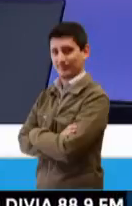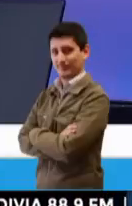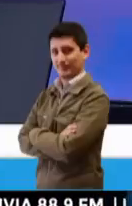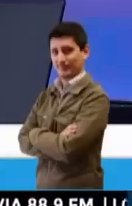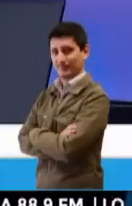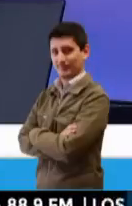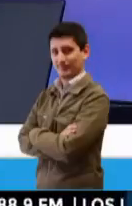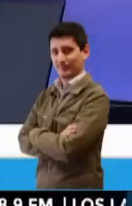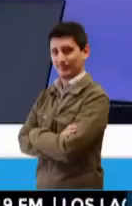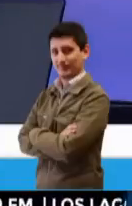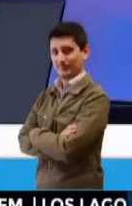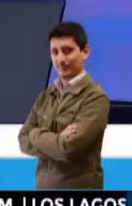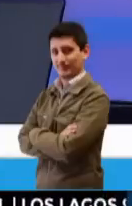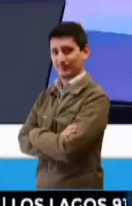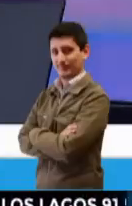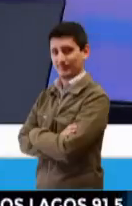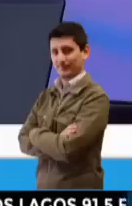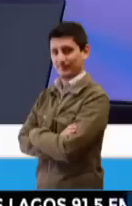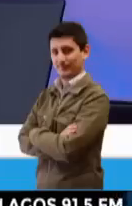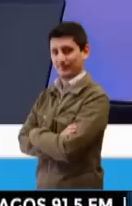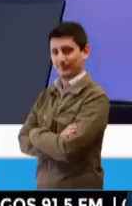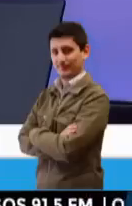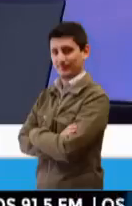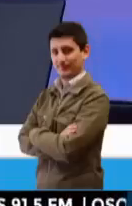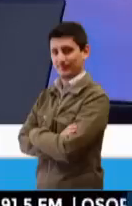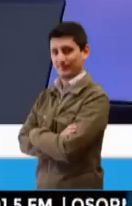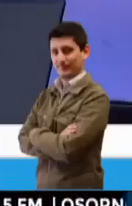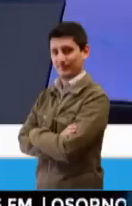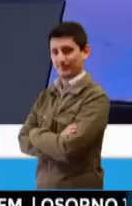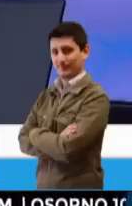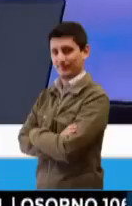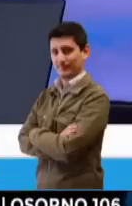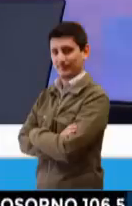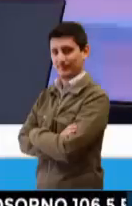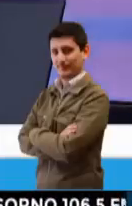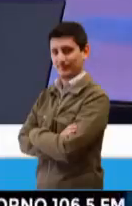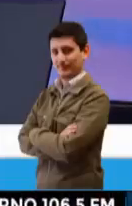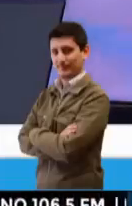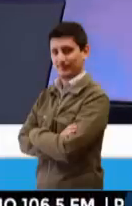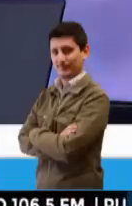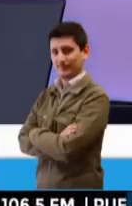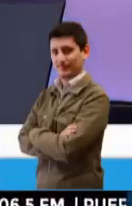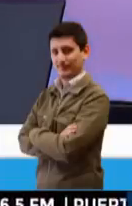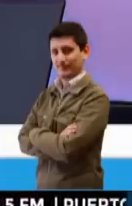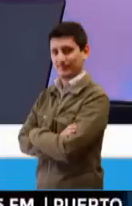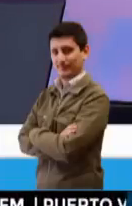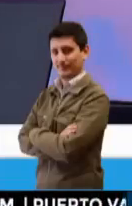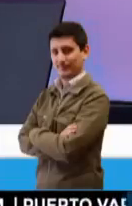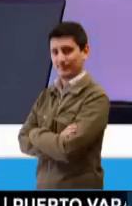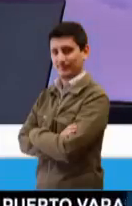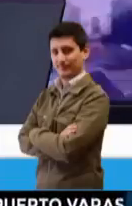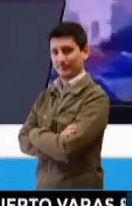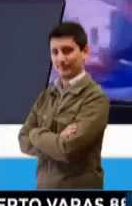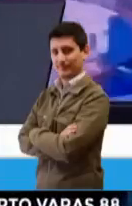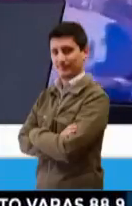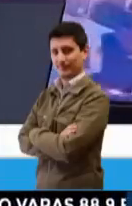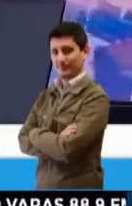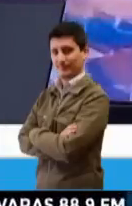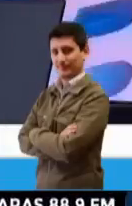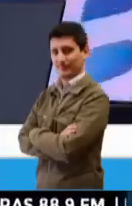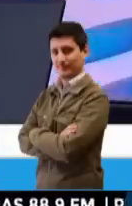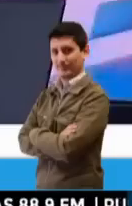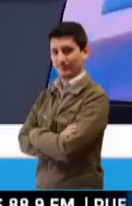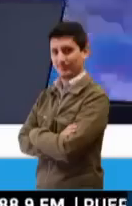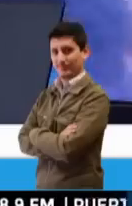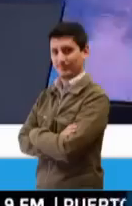lo que se tenga que decir. Nosotros estamos encargados de revisar esa situación y les vamos a estar contando antecedentes de lo que suceda, porque es